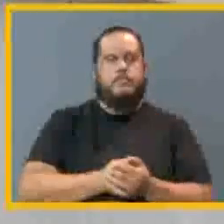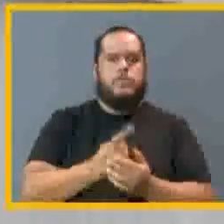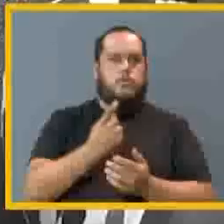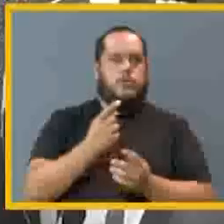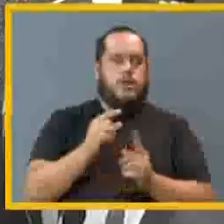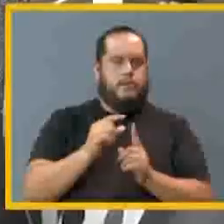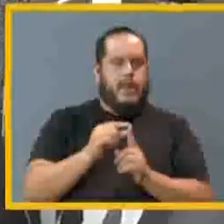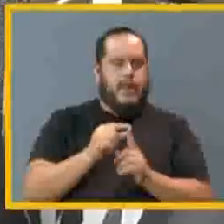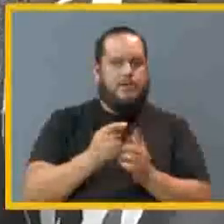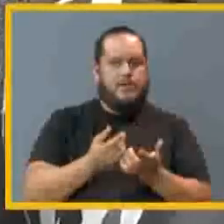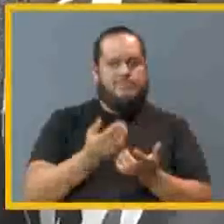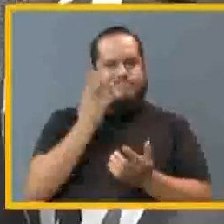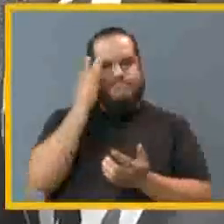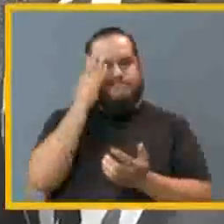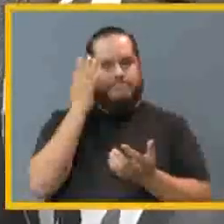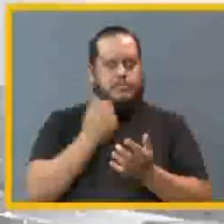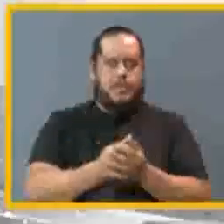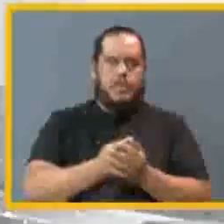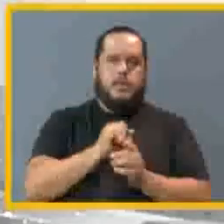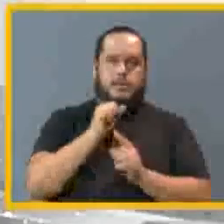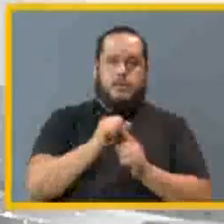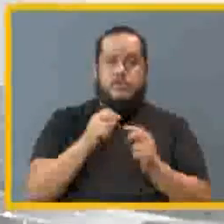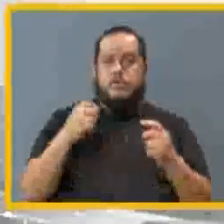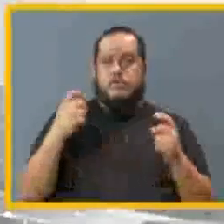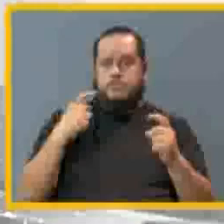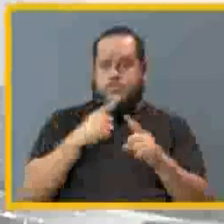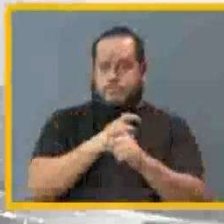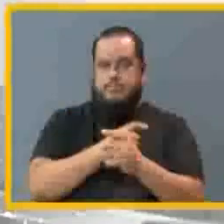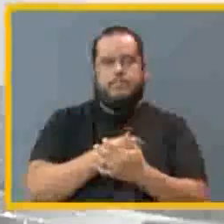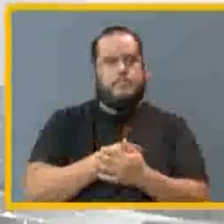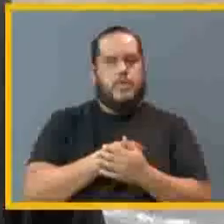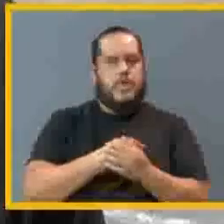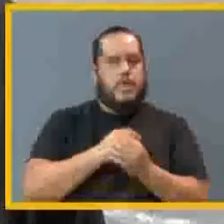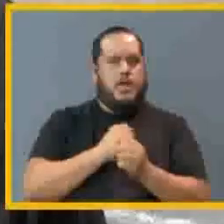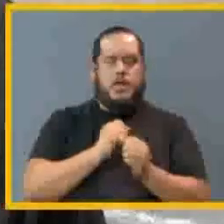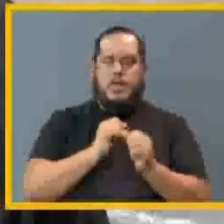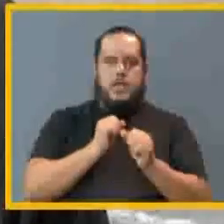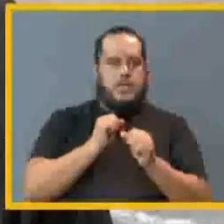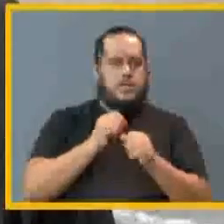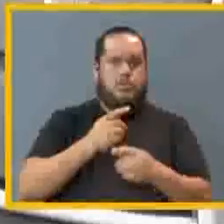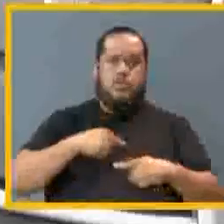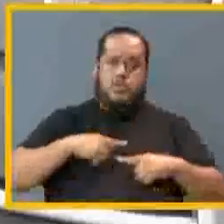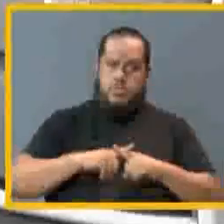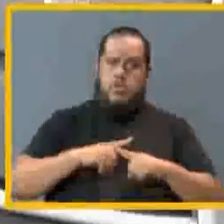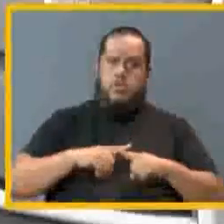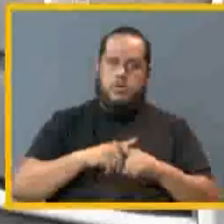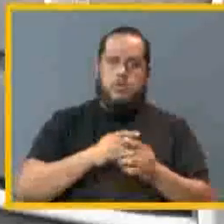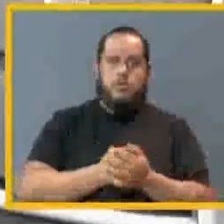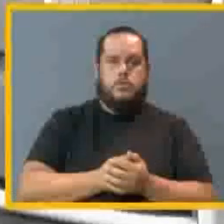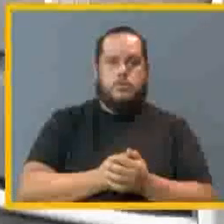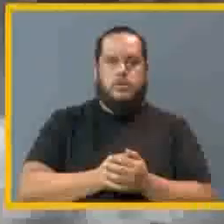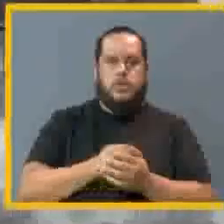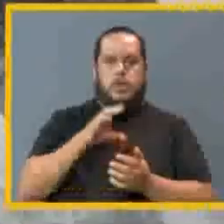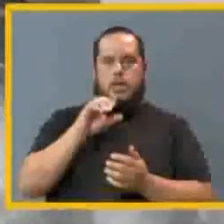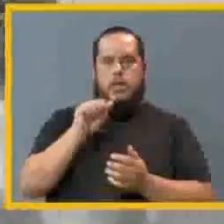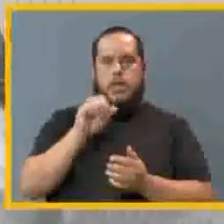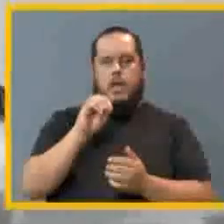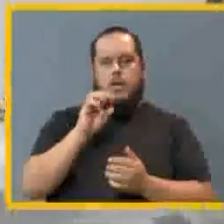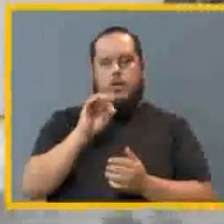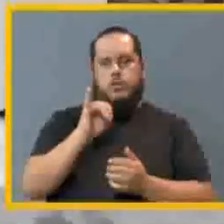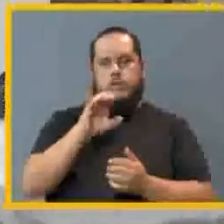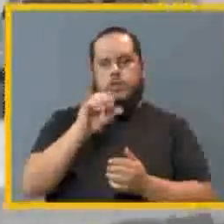certidumbre. La situación es caótica. Impotencia. Dolor. Caótica.